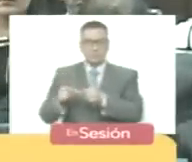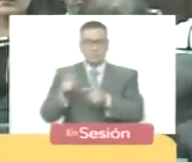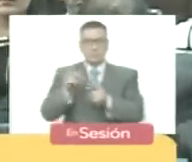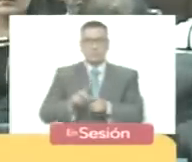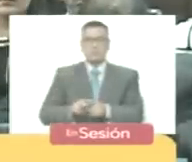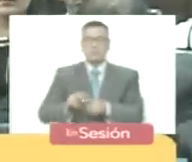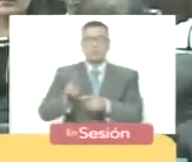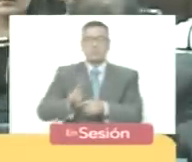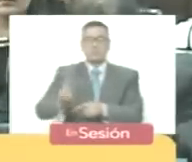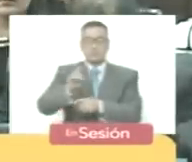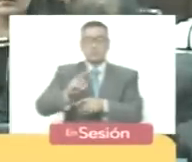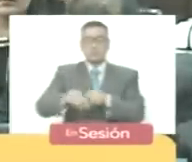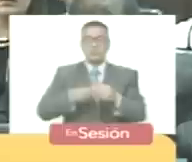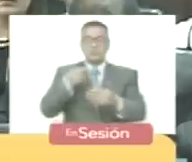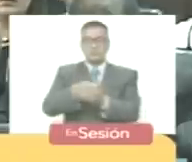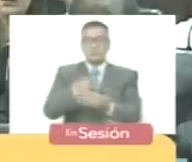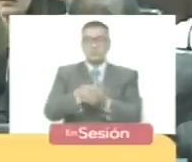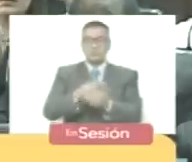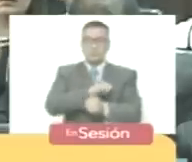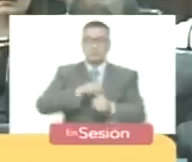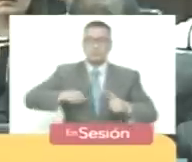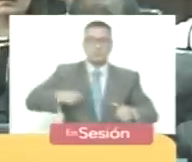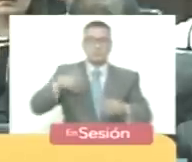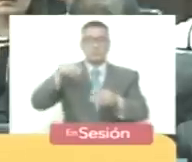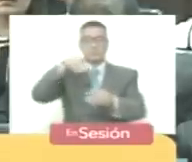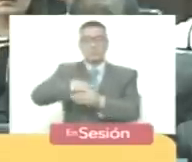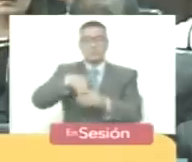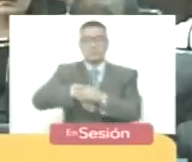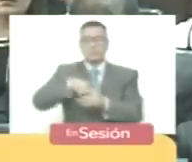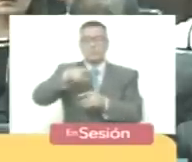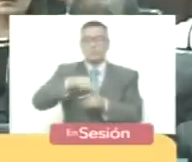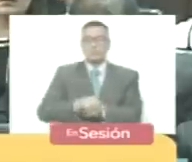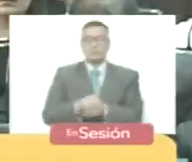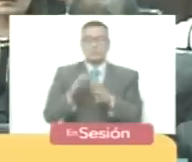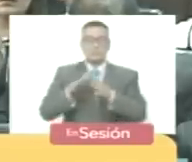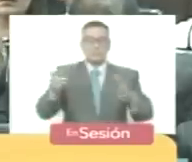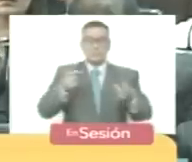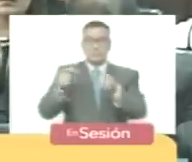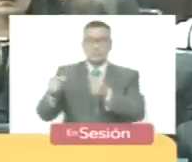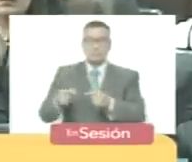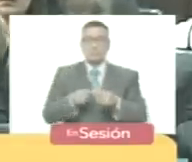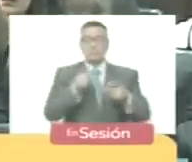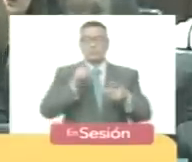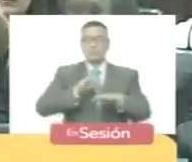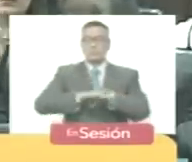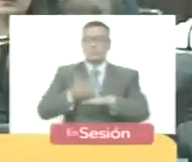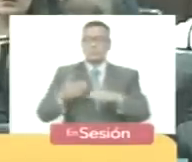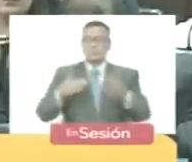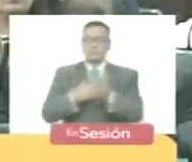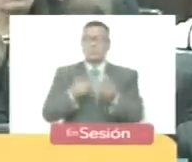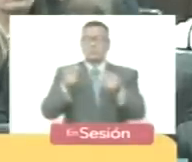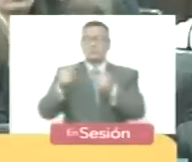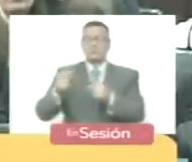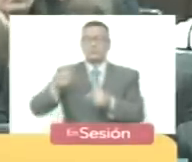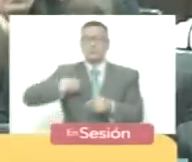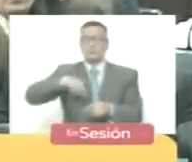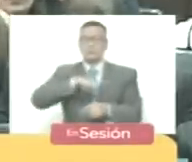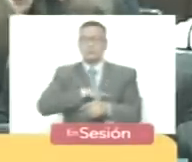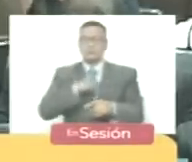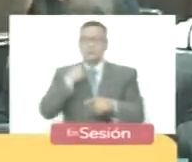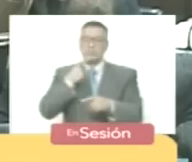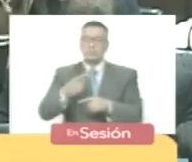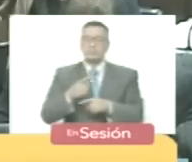para, para promover la inversión privada, no votamos la ley de grandes transacciones financieras y el impacto económico que nosotros